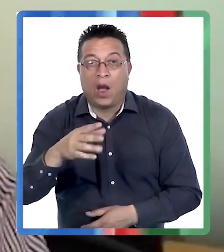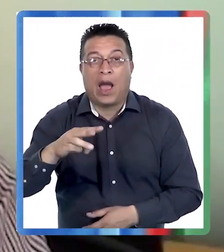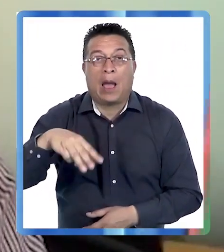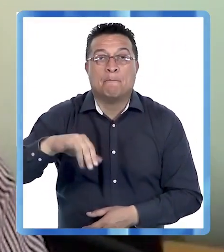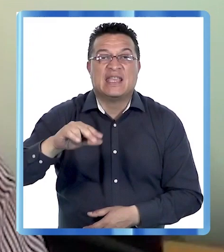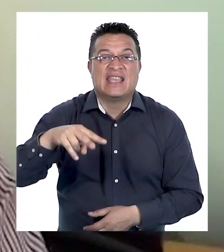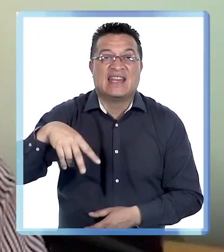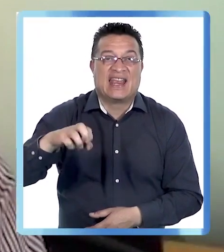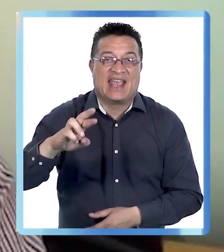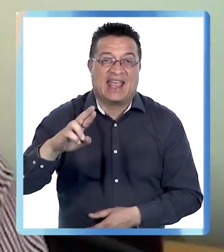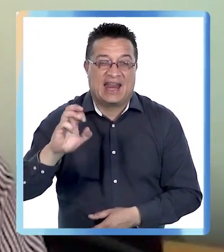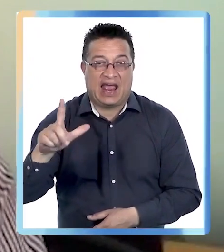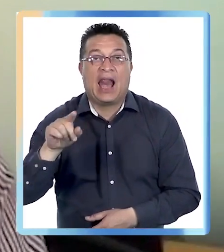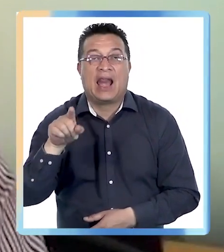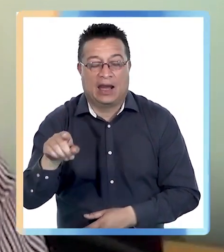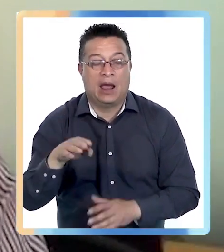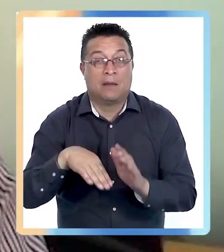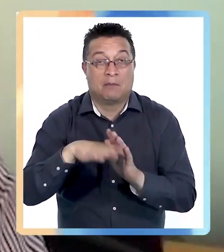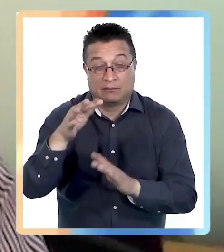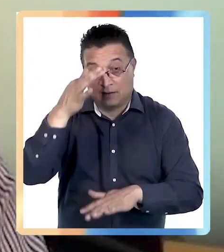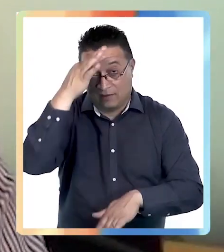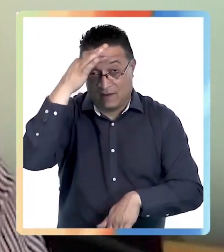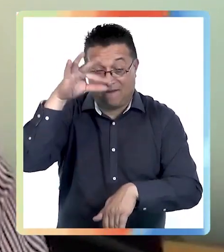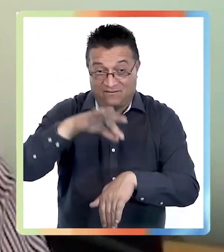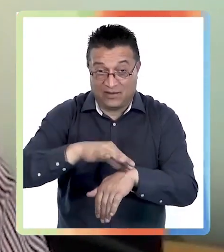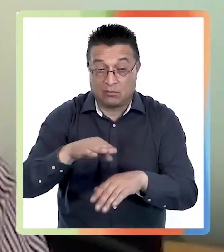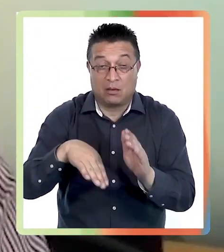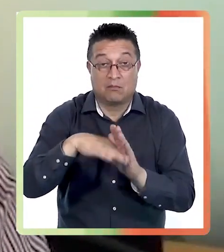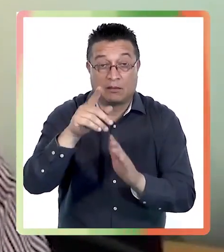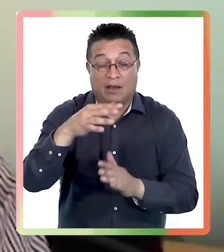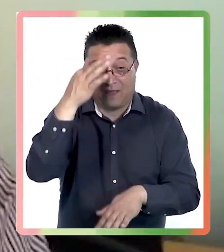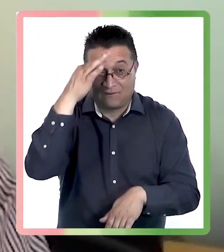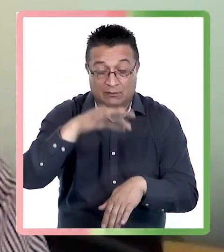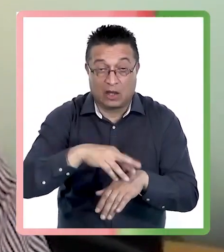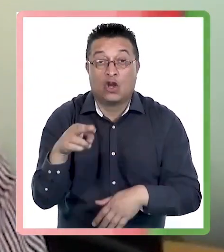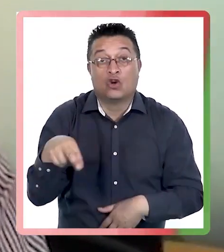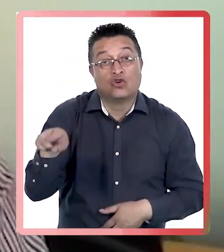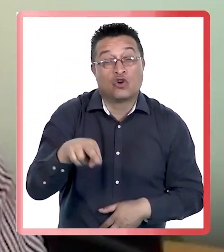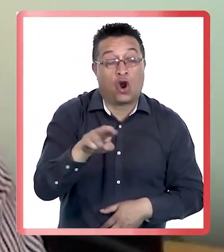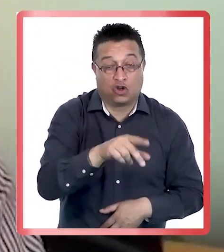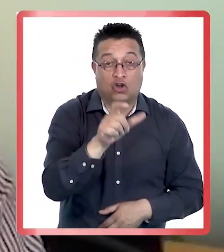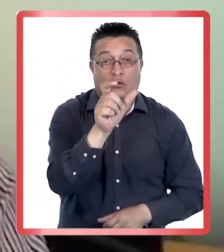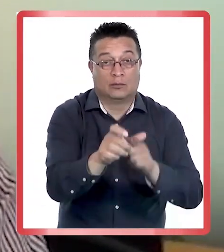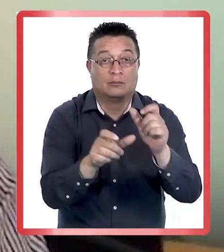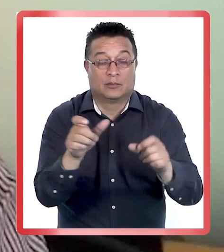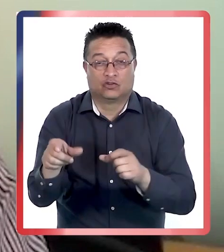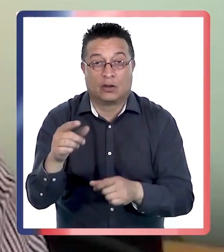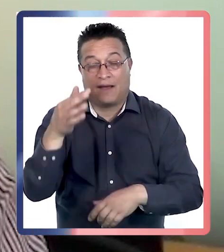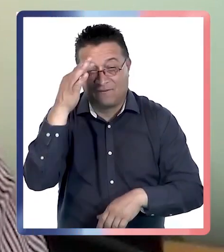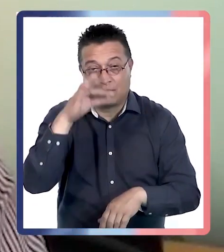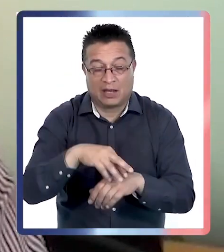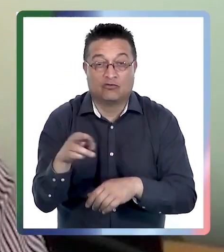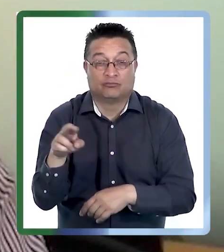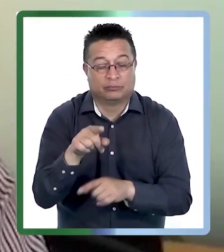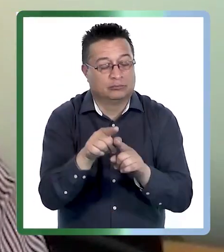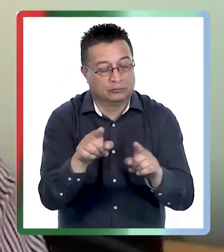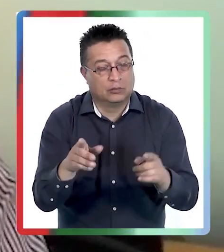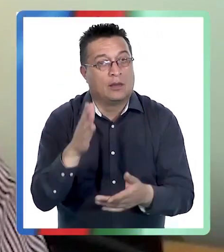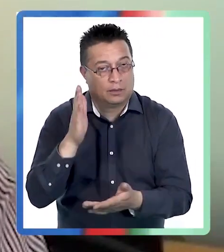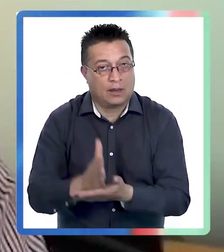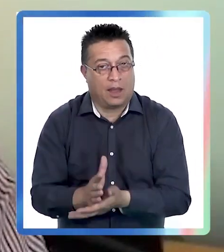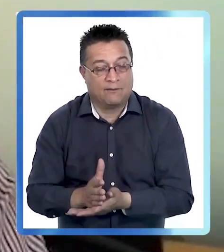mineral, sobre todo para los enfermos con patología o con enfermedades crónicas, para los usuarios con enfermedades